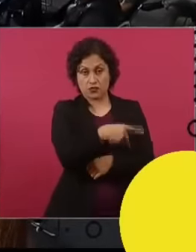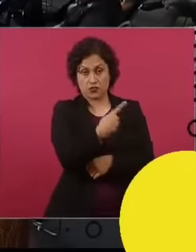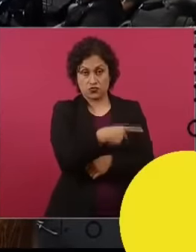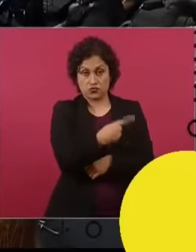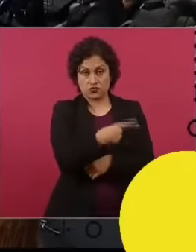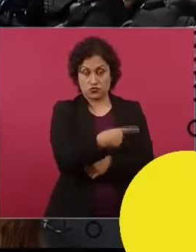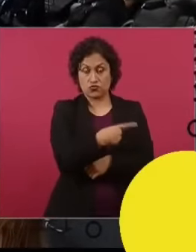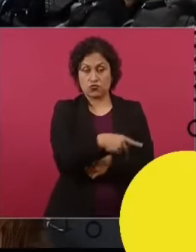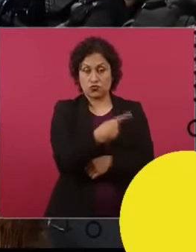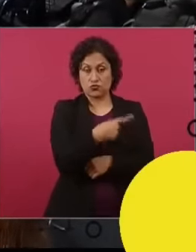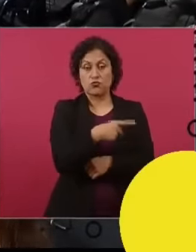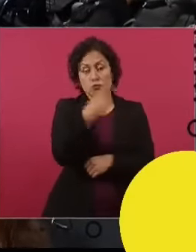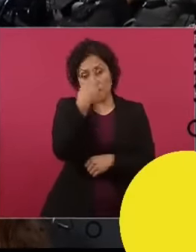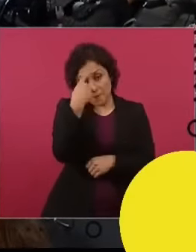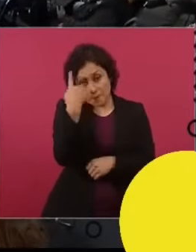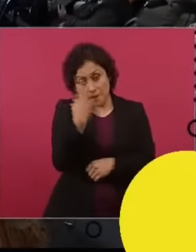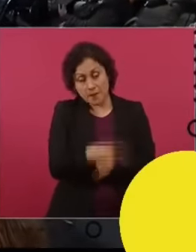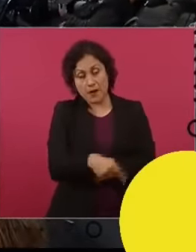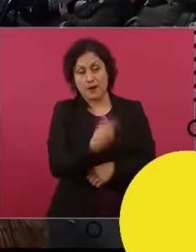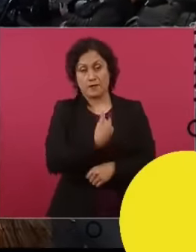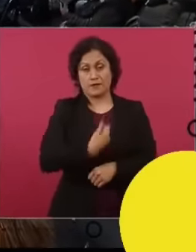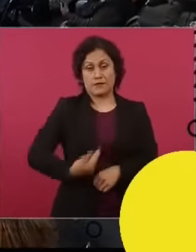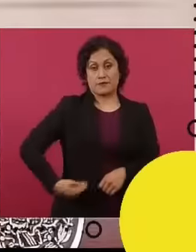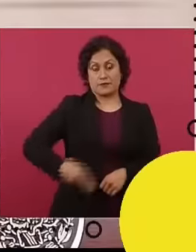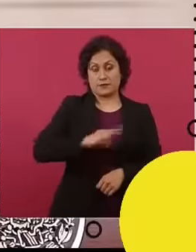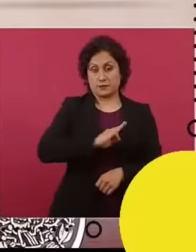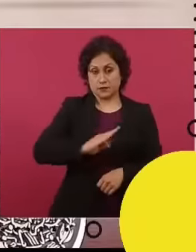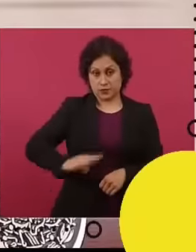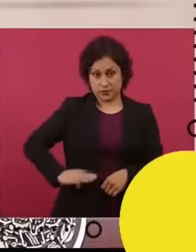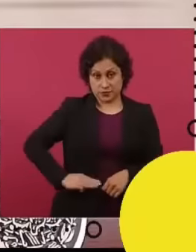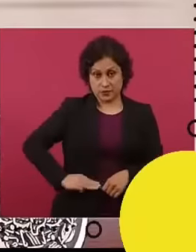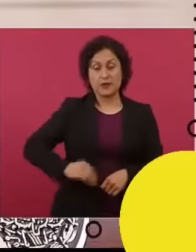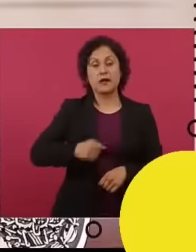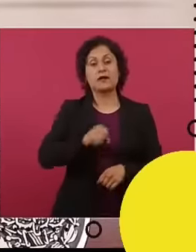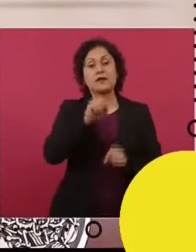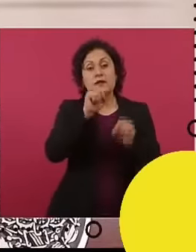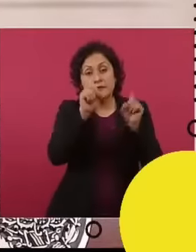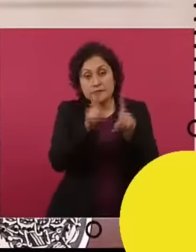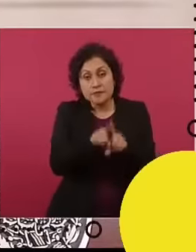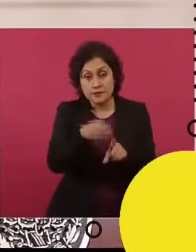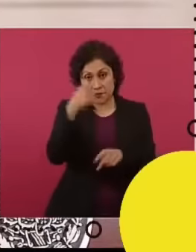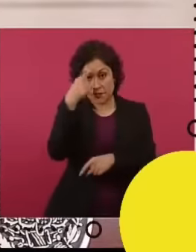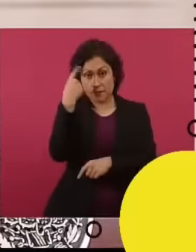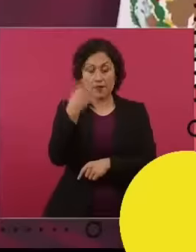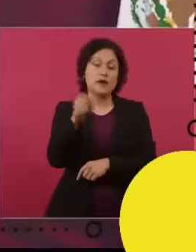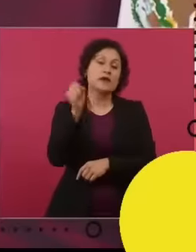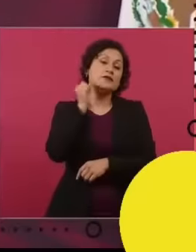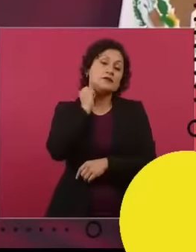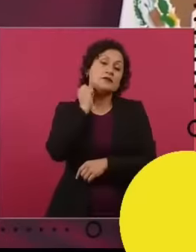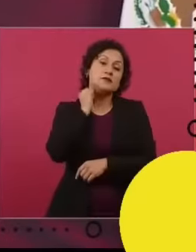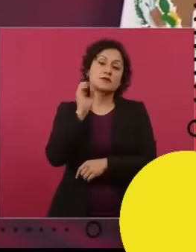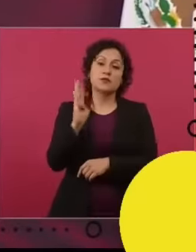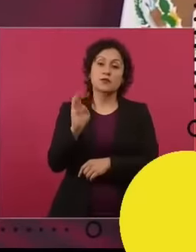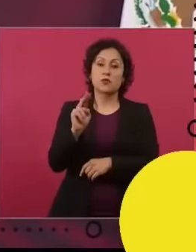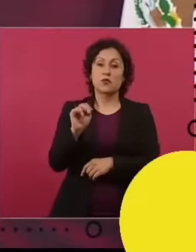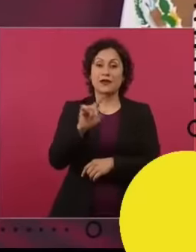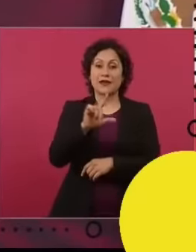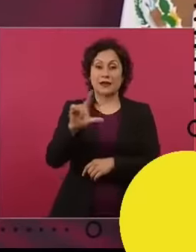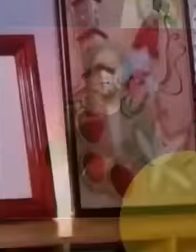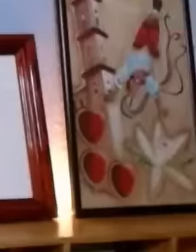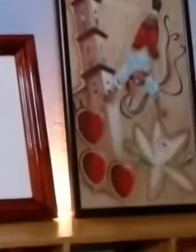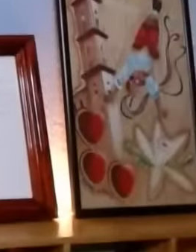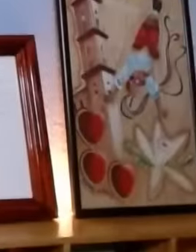para la presidenta municipal y para el senador Bonilla. Así fue, ¿no?